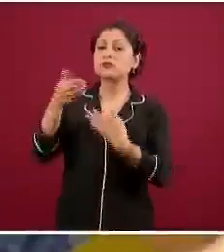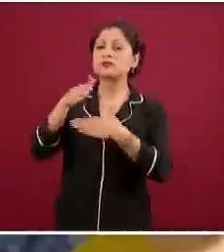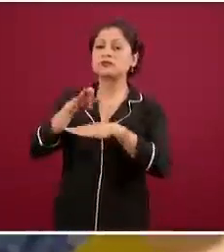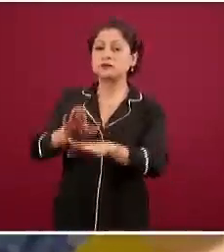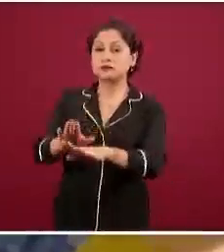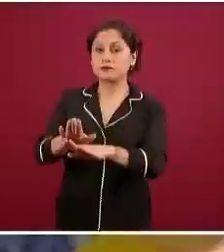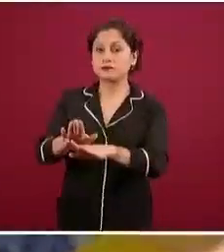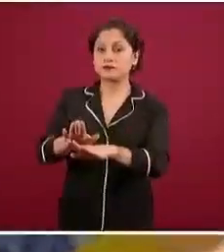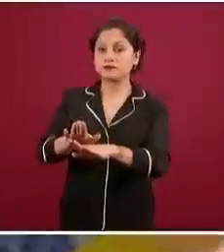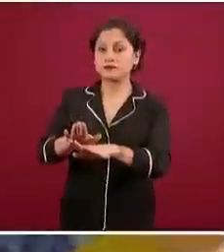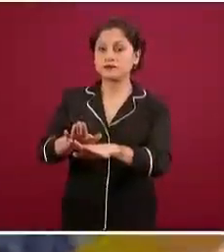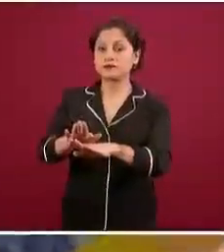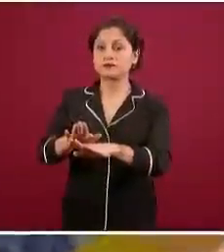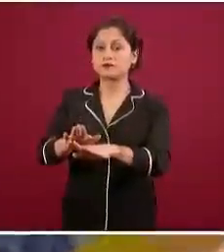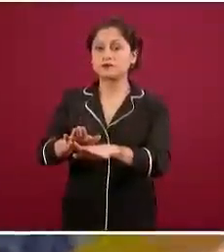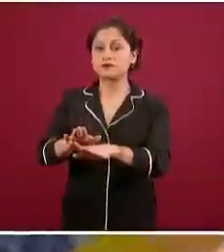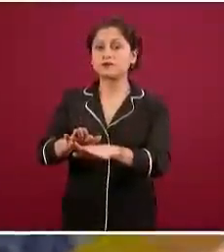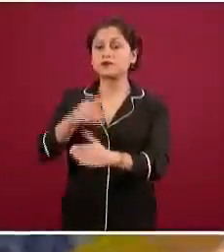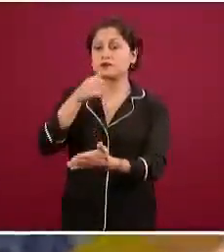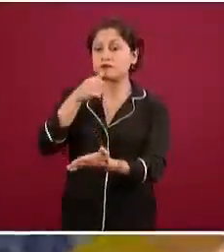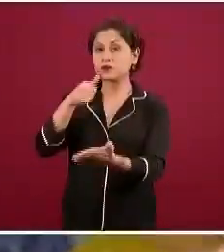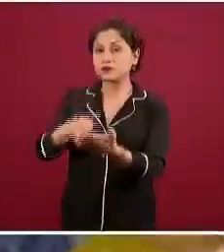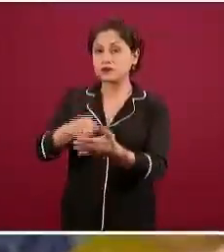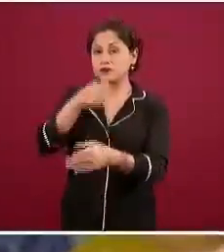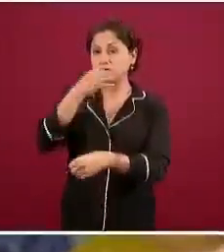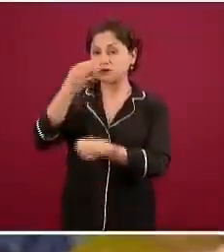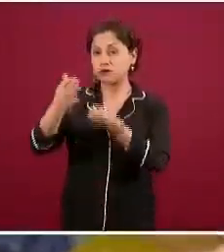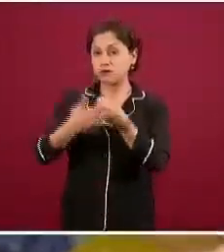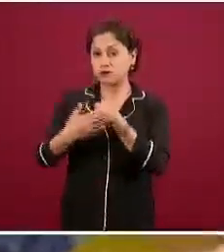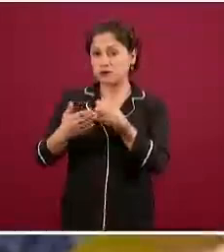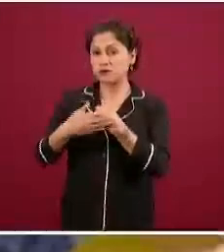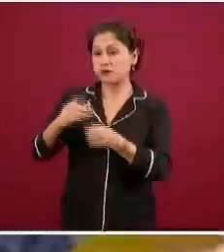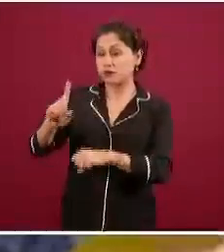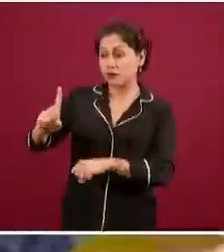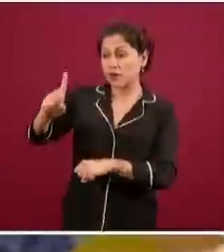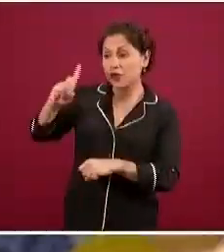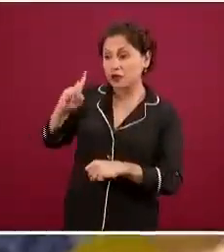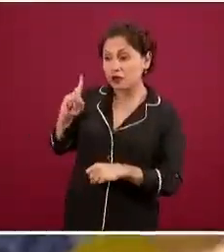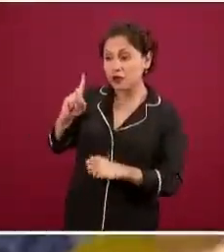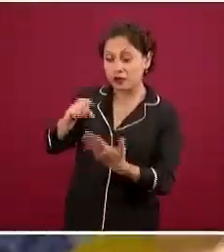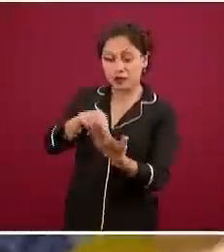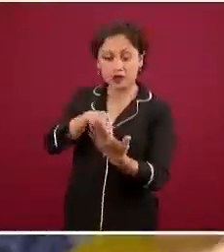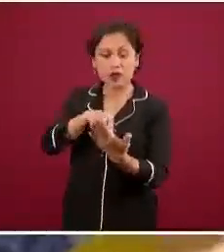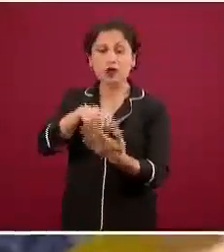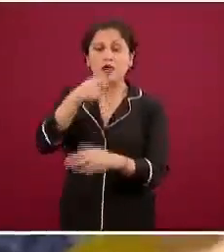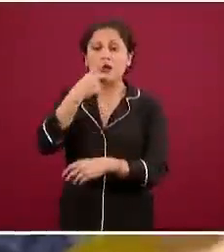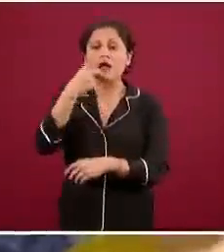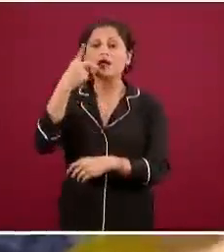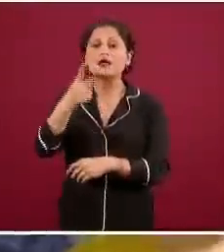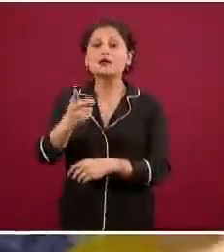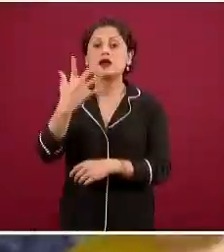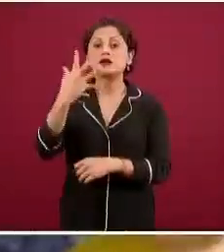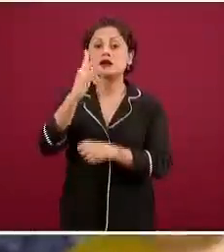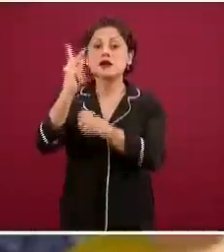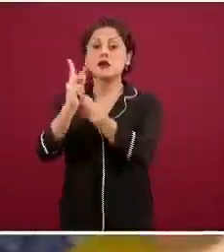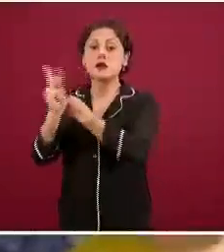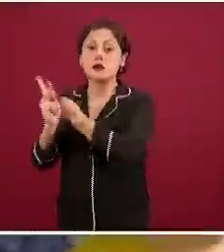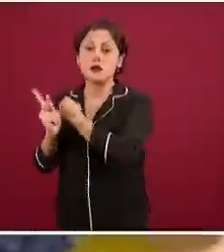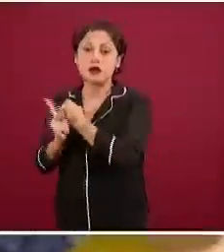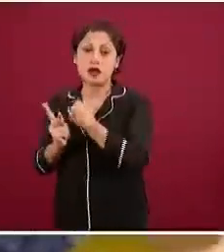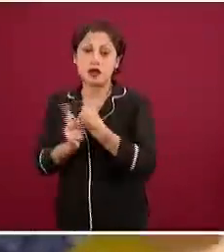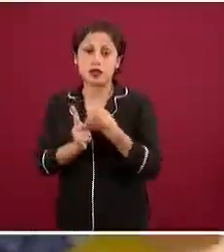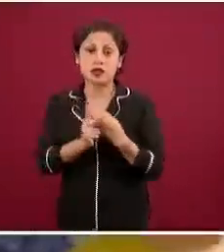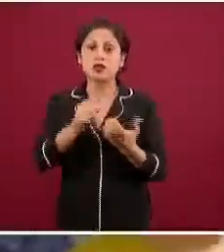en el comunicado técnico. El día domingo nosotros teníamos 5 países que se mostraban como